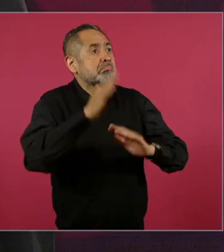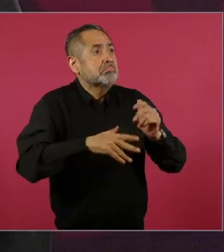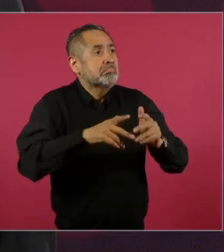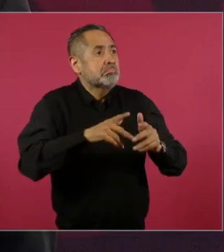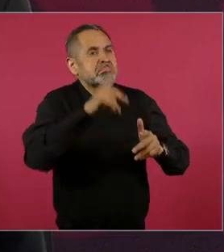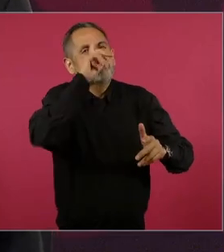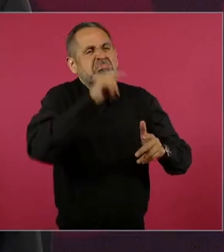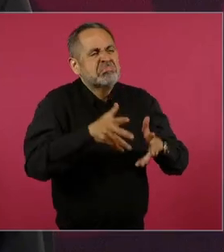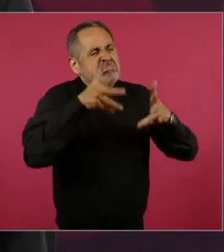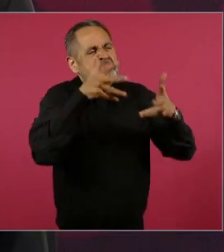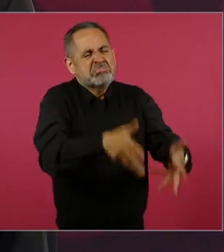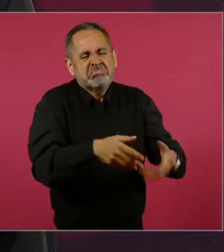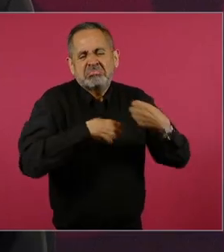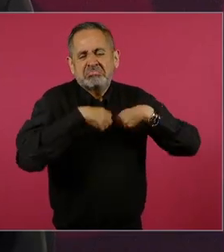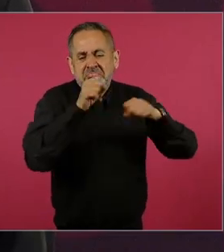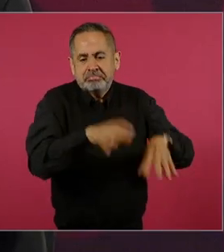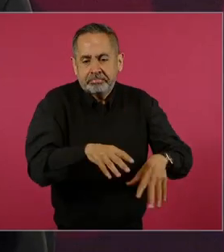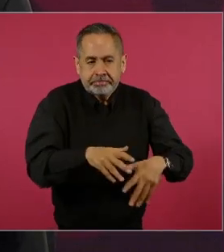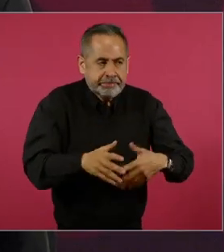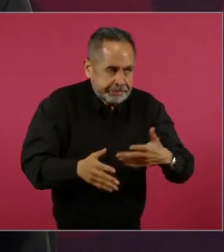de todo tipo,